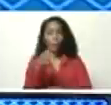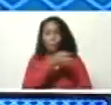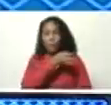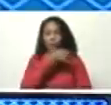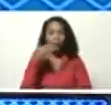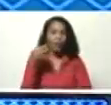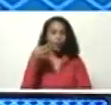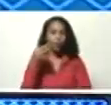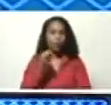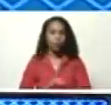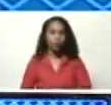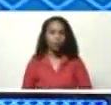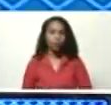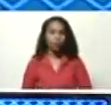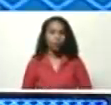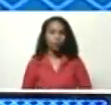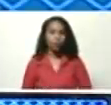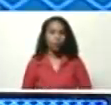maravilloso.